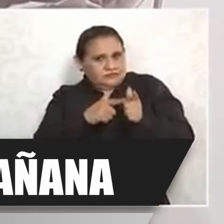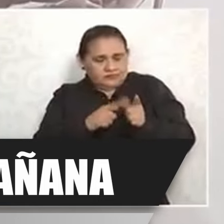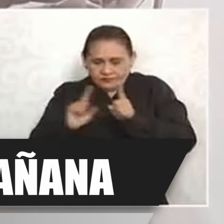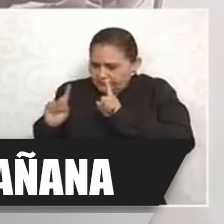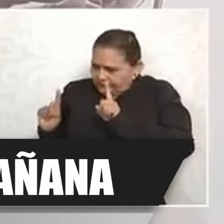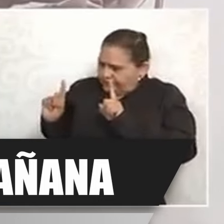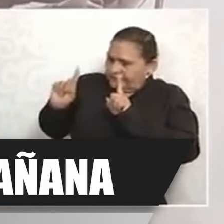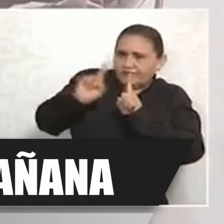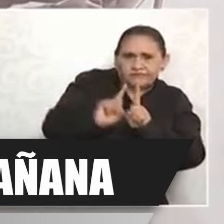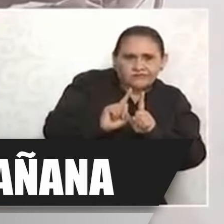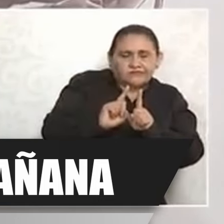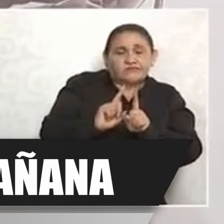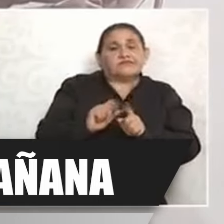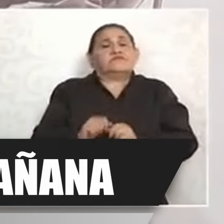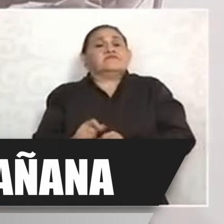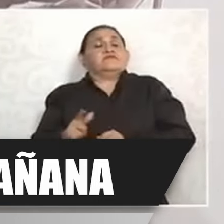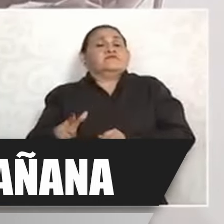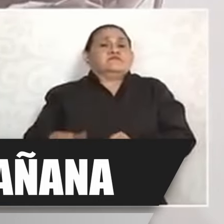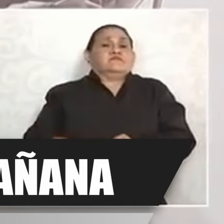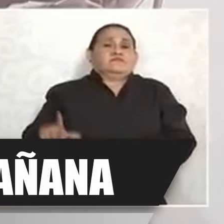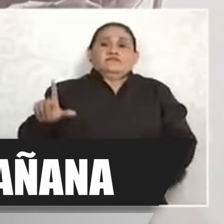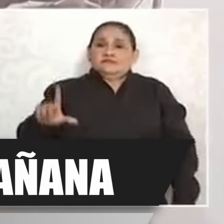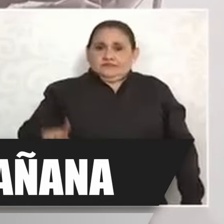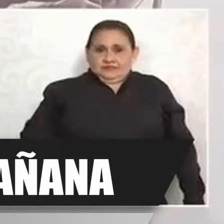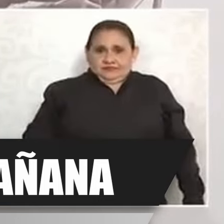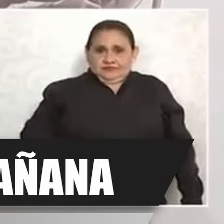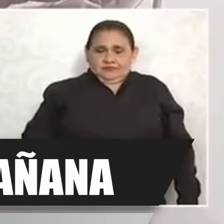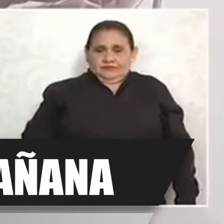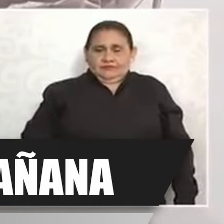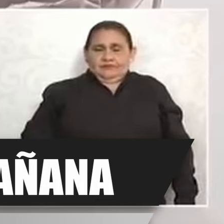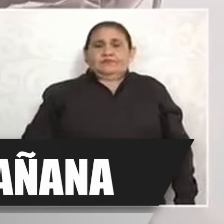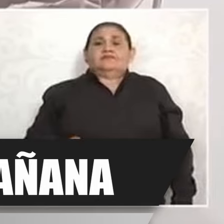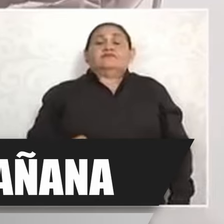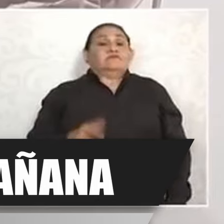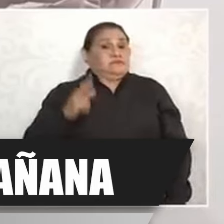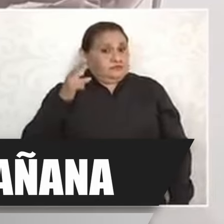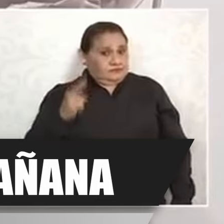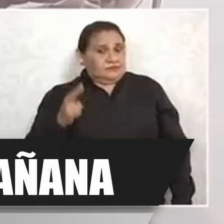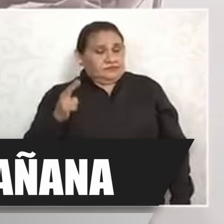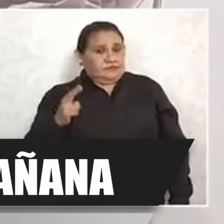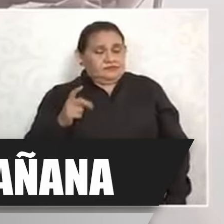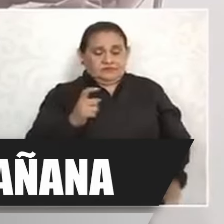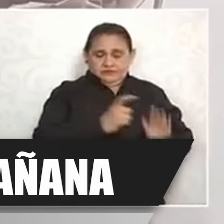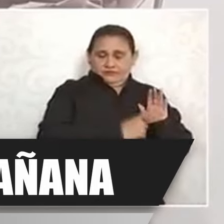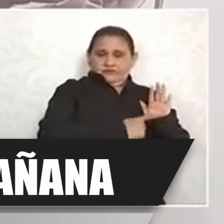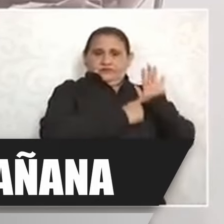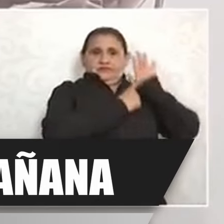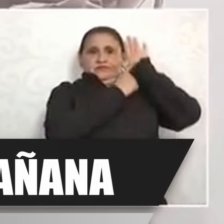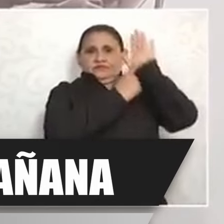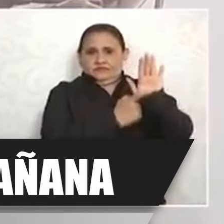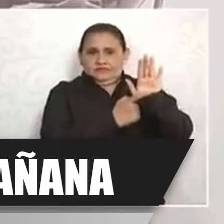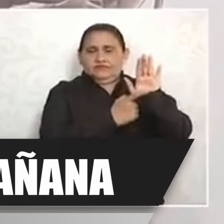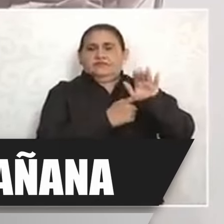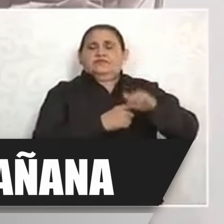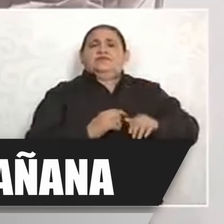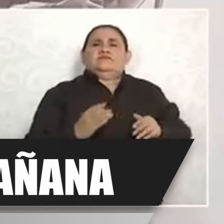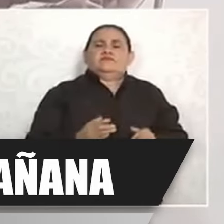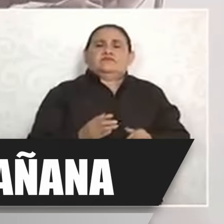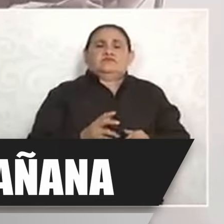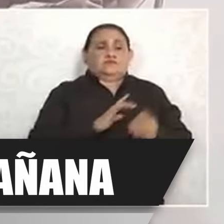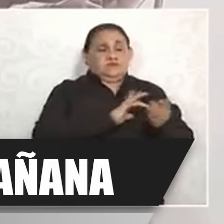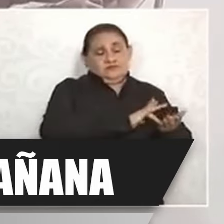seguir gobernando con ese principio. Pero además demostró ese principio, que cuando se